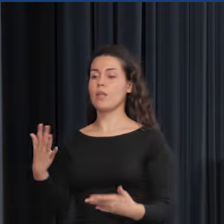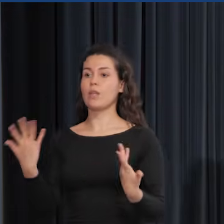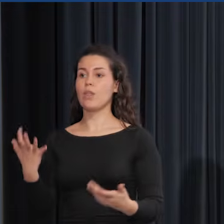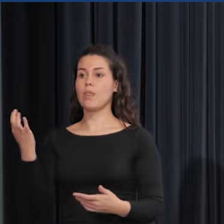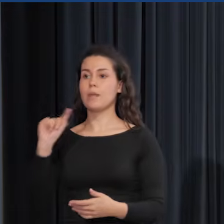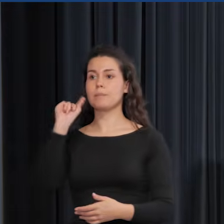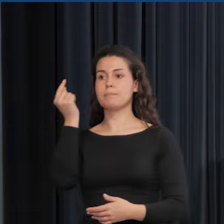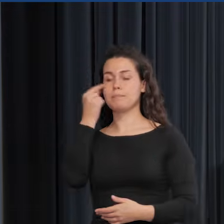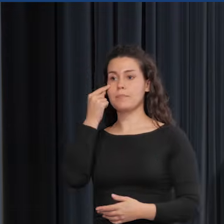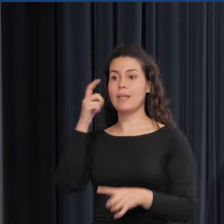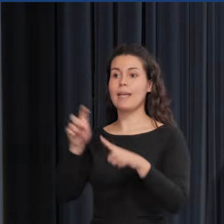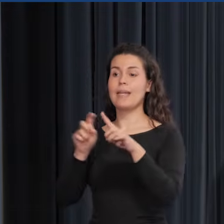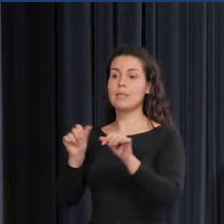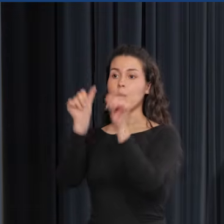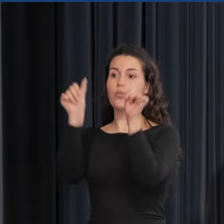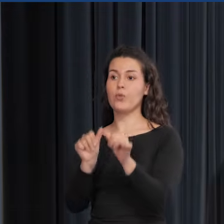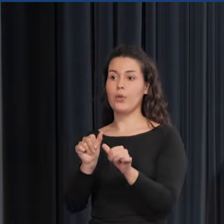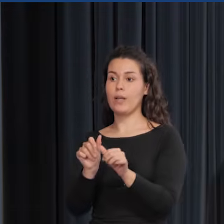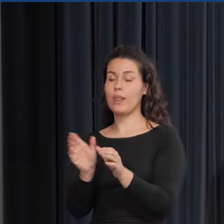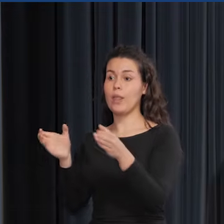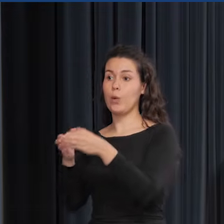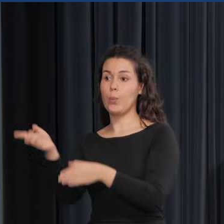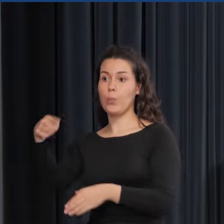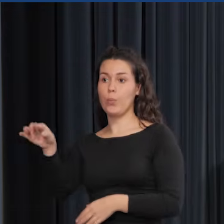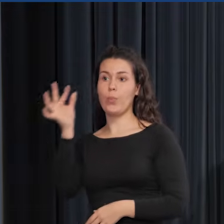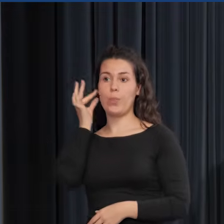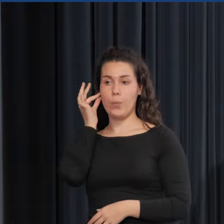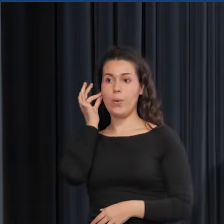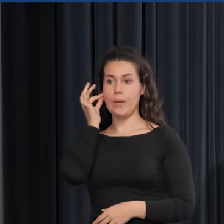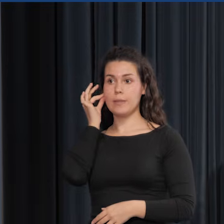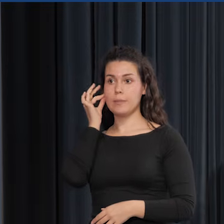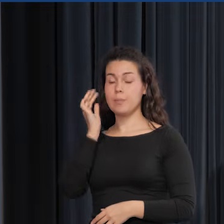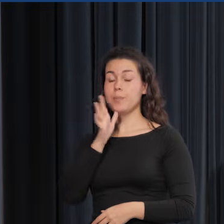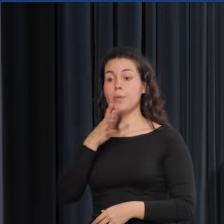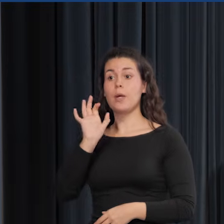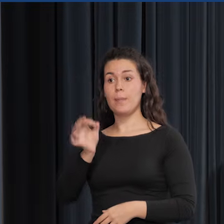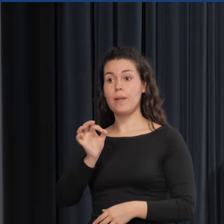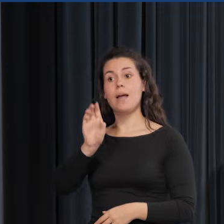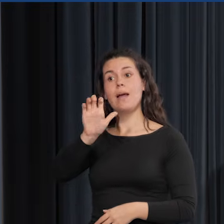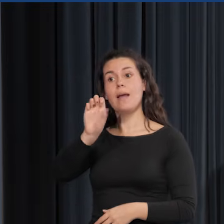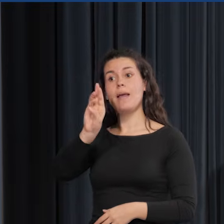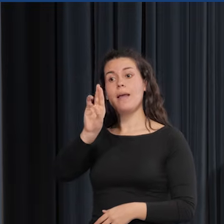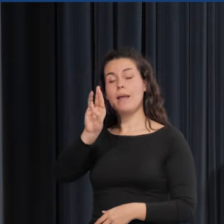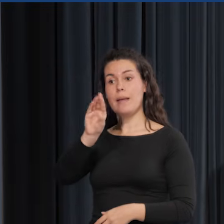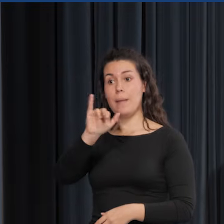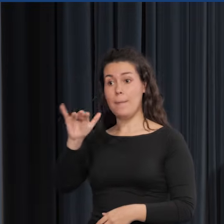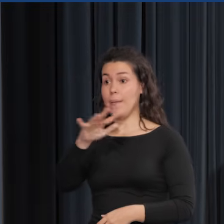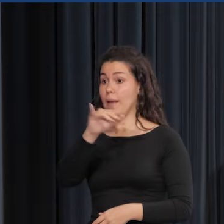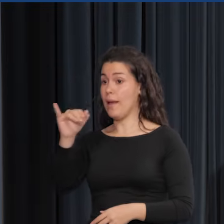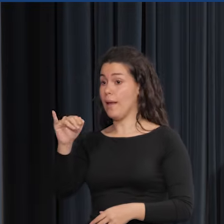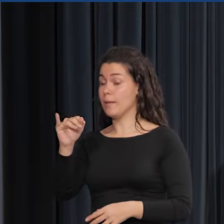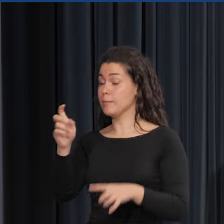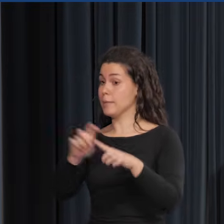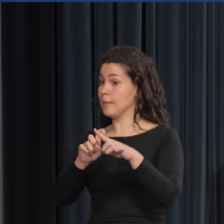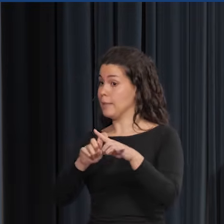ya es verdad que cada vez hay más disponibilidad de EPIs que sí que tienen en cuenta estas características y no son simplemente de